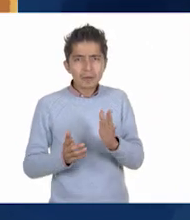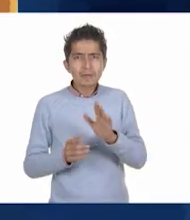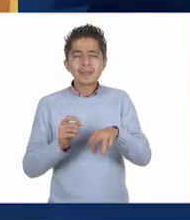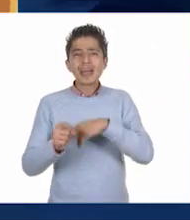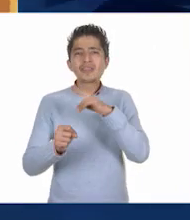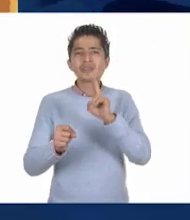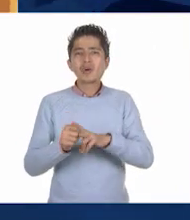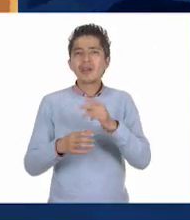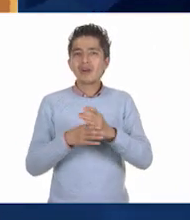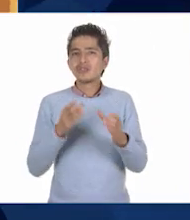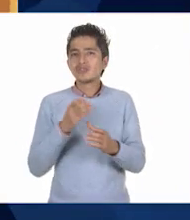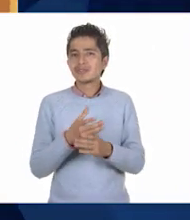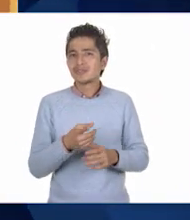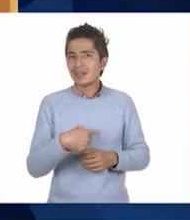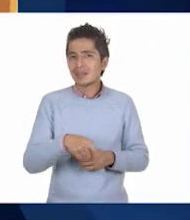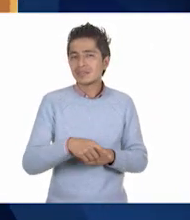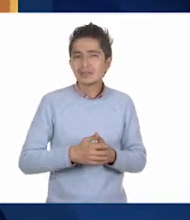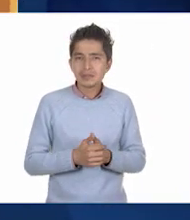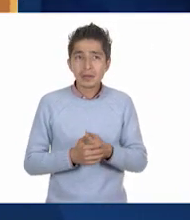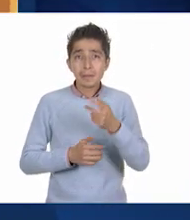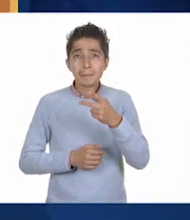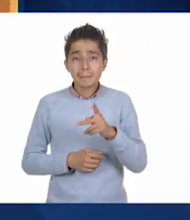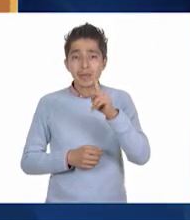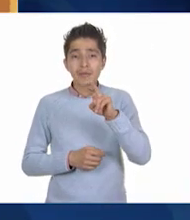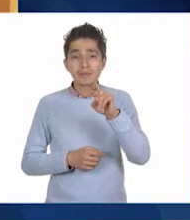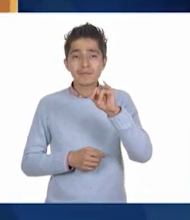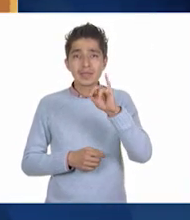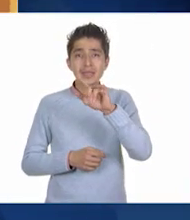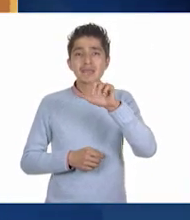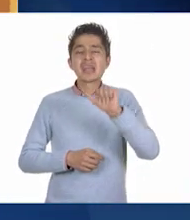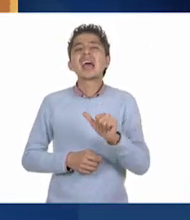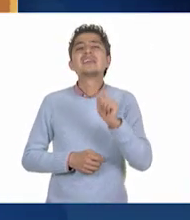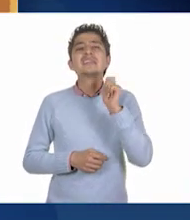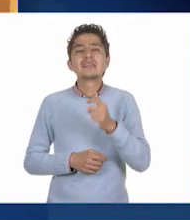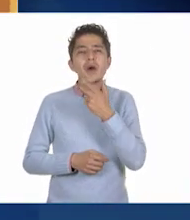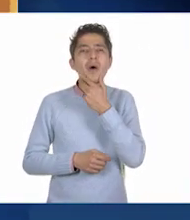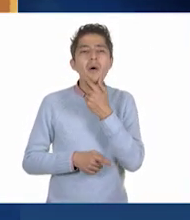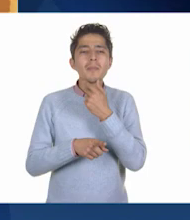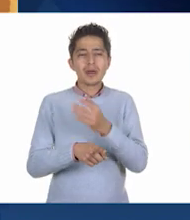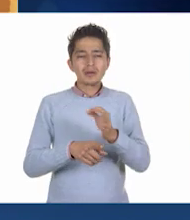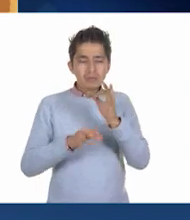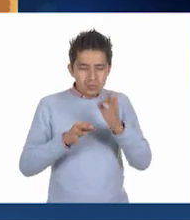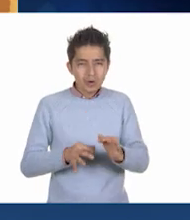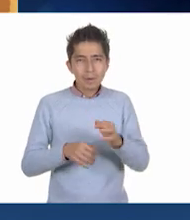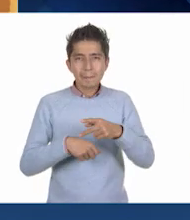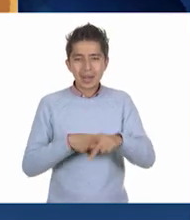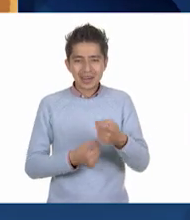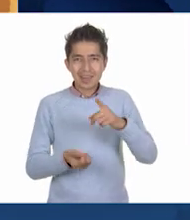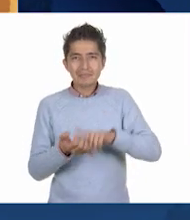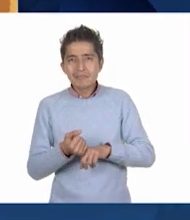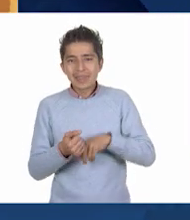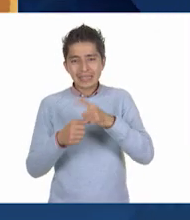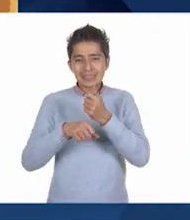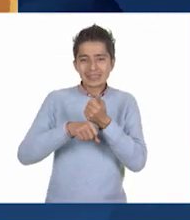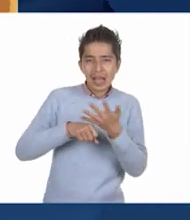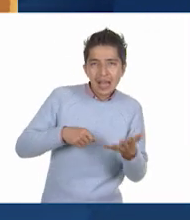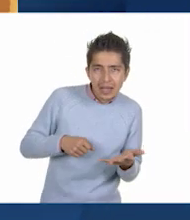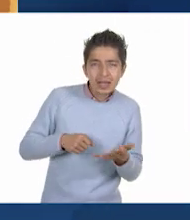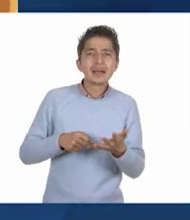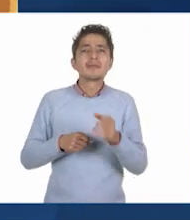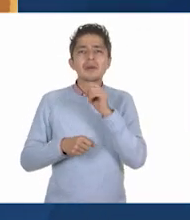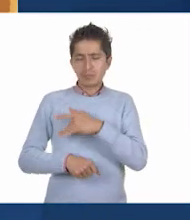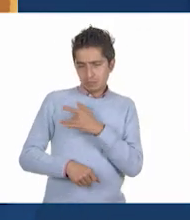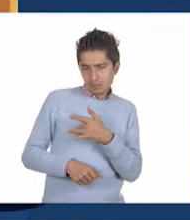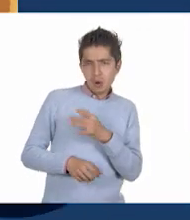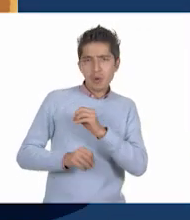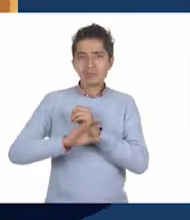naturaleza de las cosas. Pero Villa ha de ser el hombre y el amo frente al peligro, a la sangre, a la calumnia